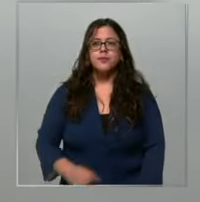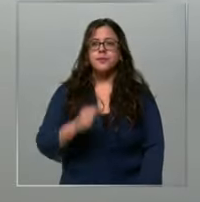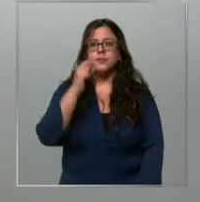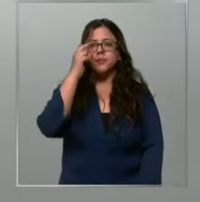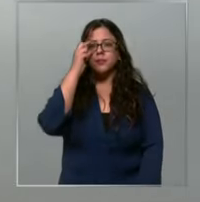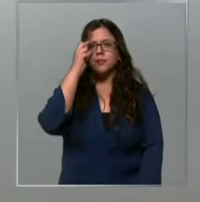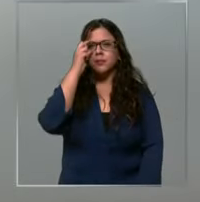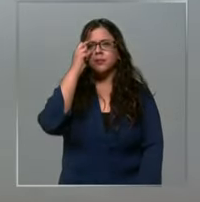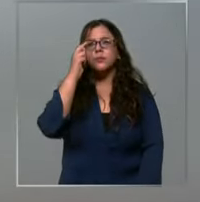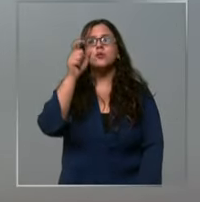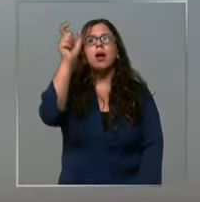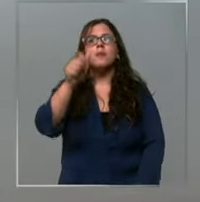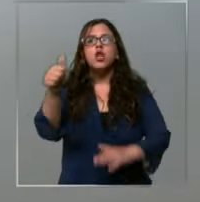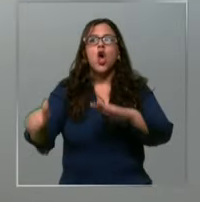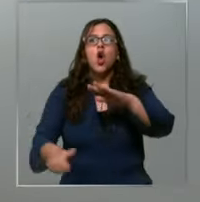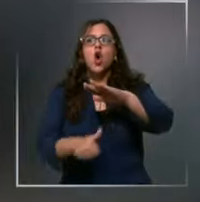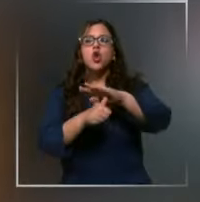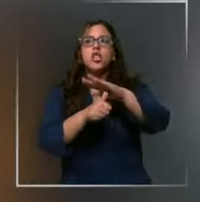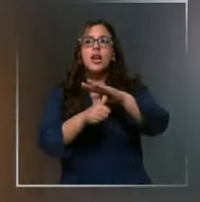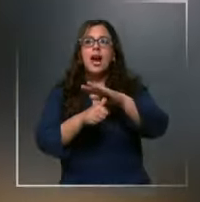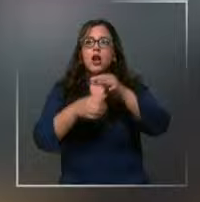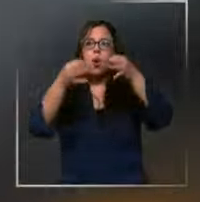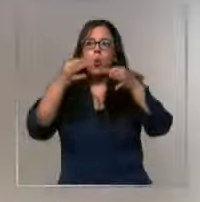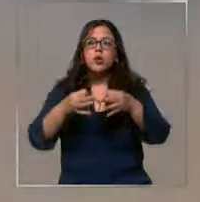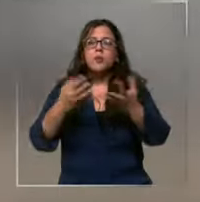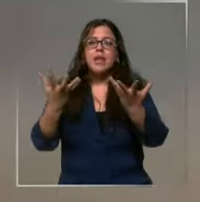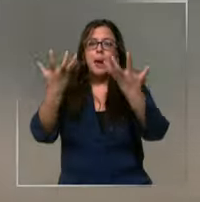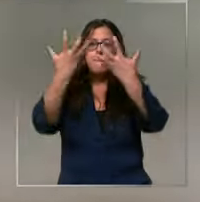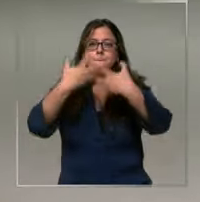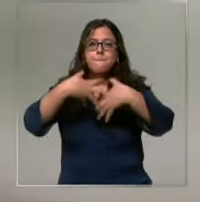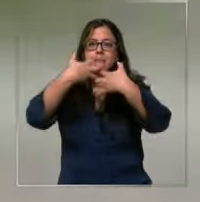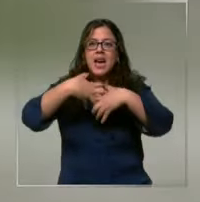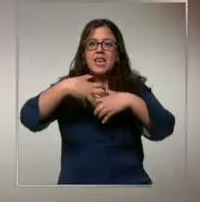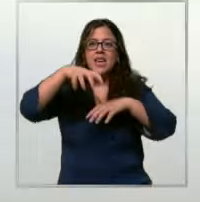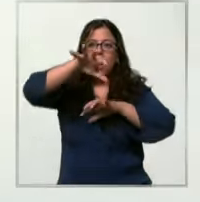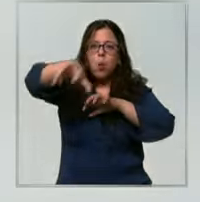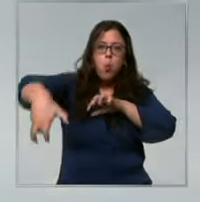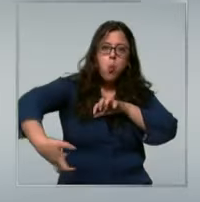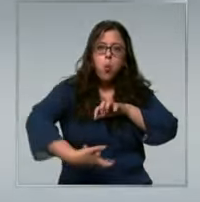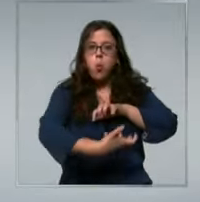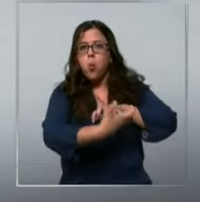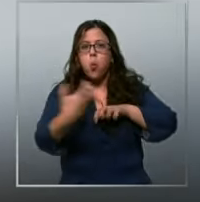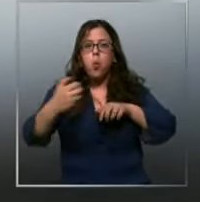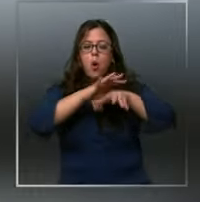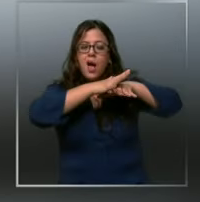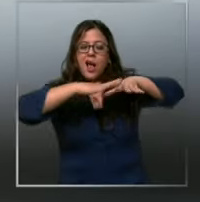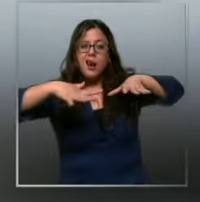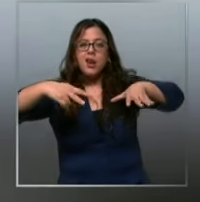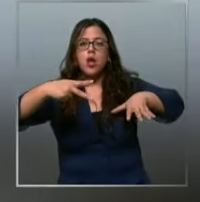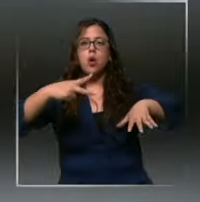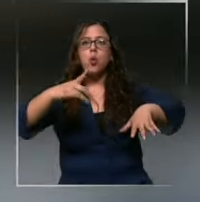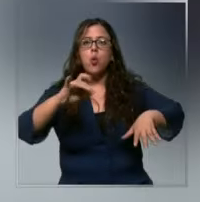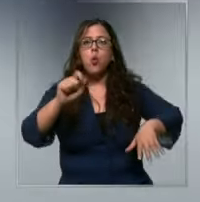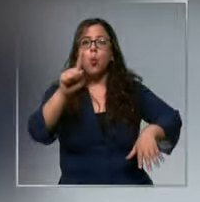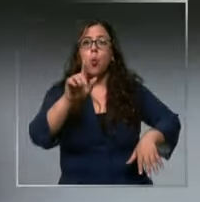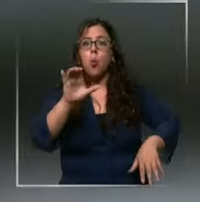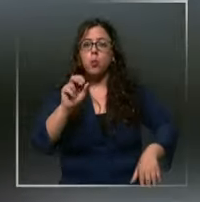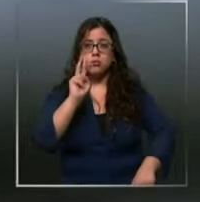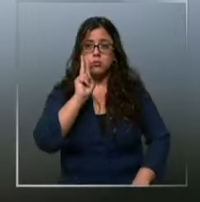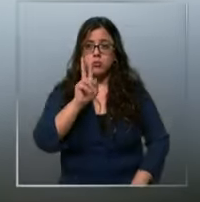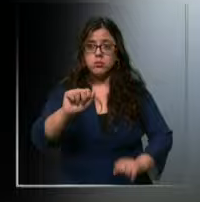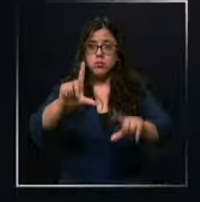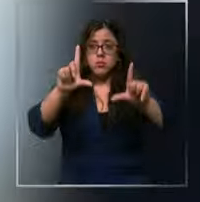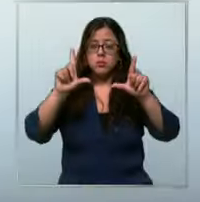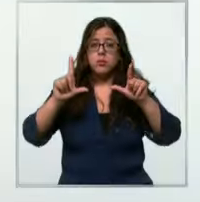Un concejal intervino usando una retroexcavadora en la desembocadura del río Huasco. Estamos viendo las imágenes de lo que